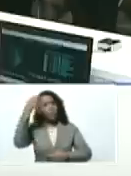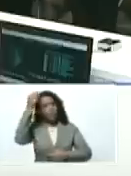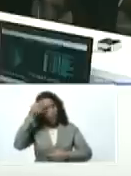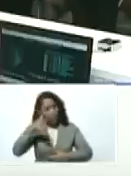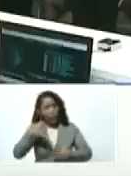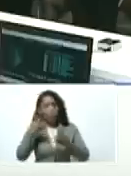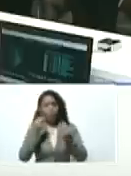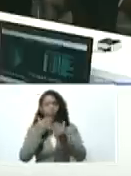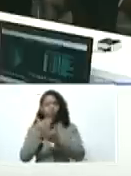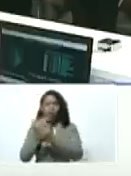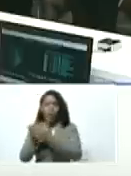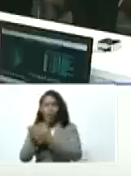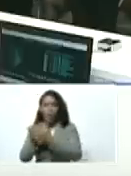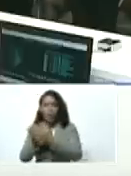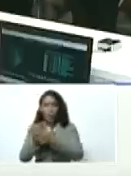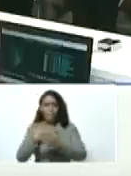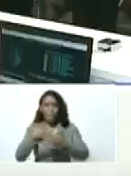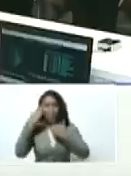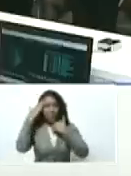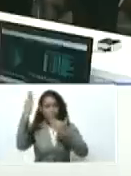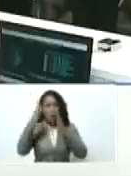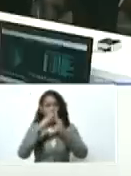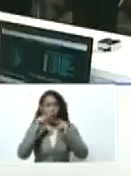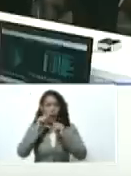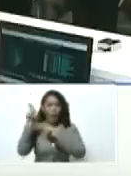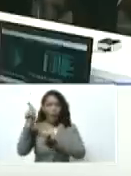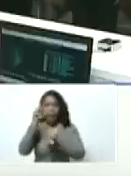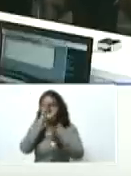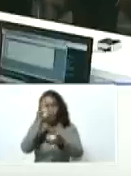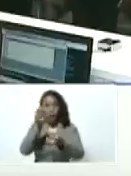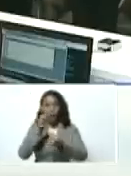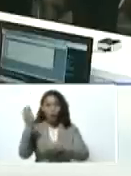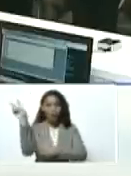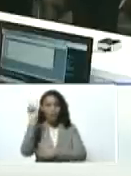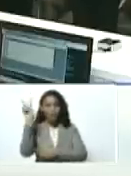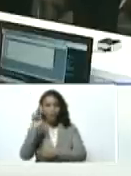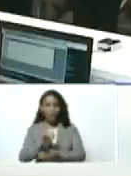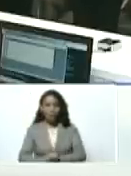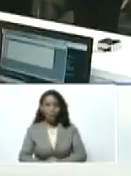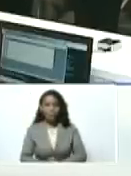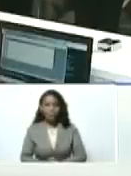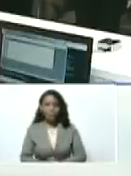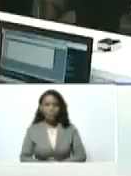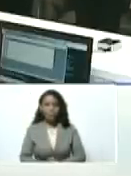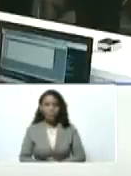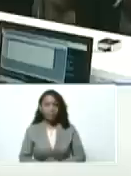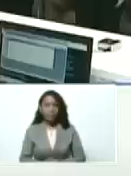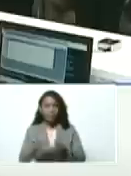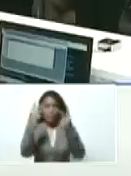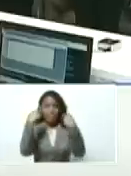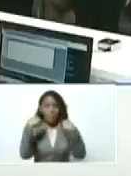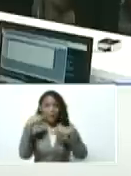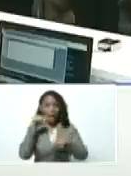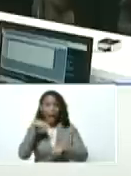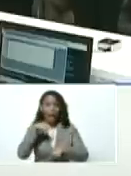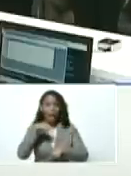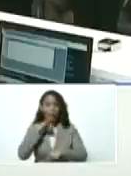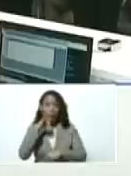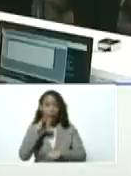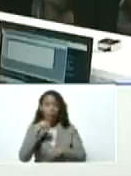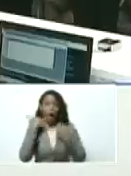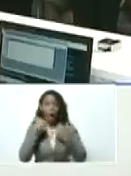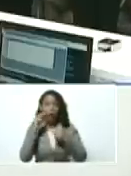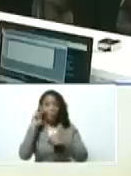Muchas gracias, pues. Mis saludos a todos allá en el Banco de Venezuela. Mire estos datos, ahora nos vamos para La